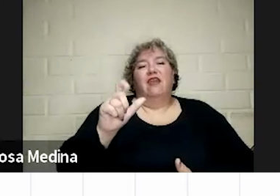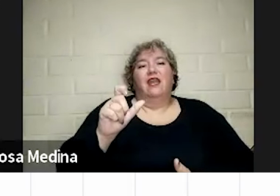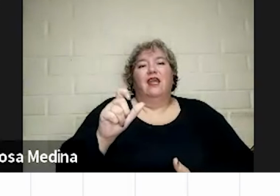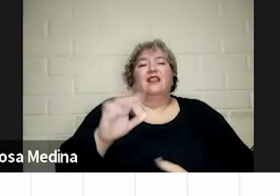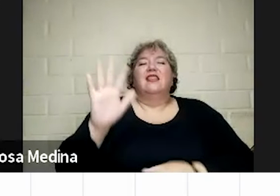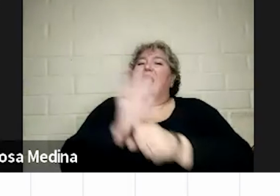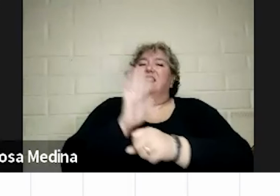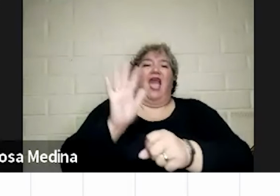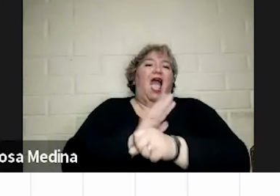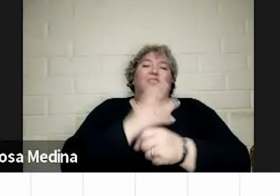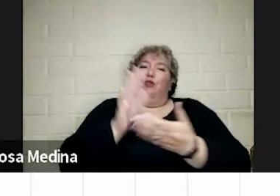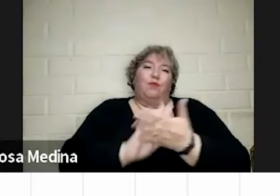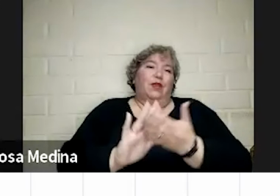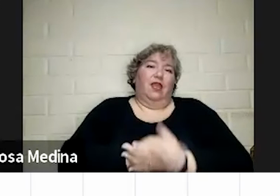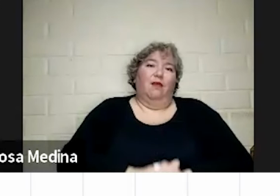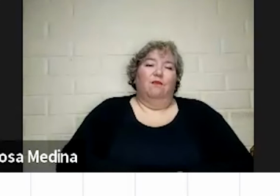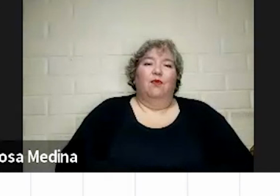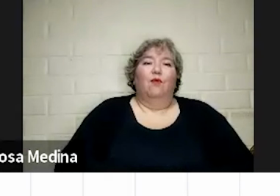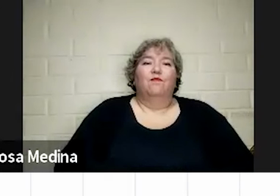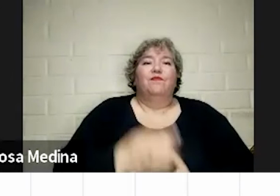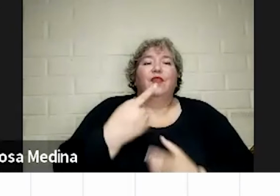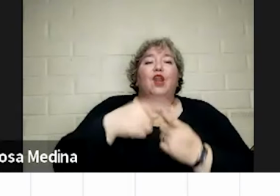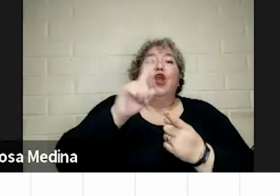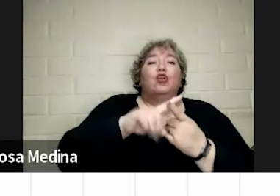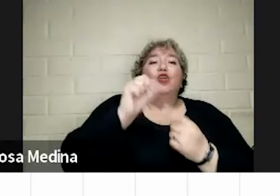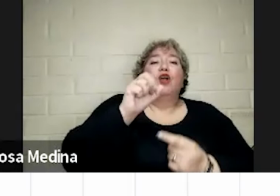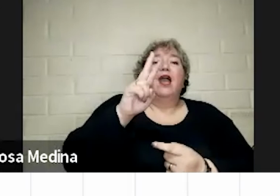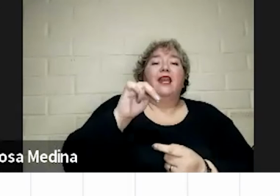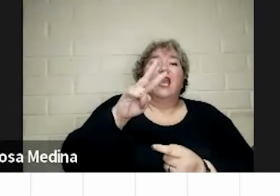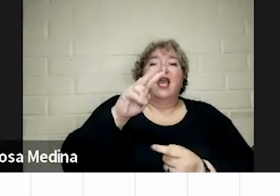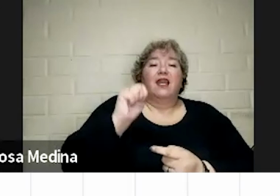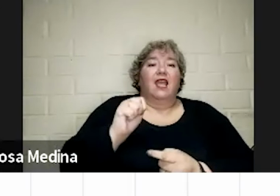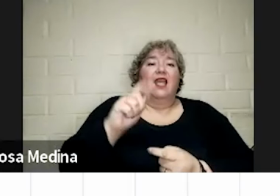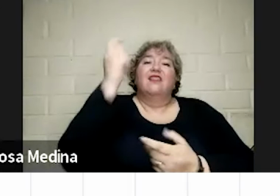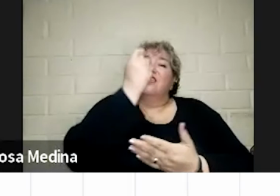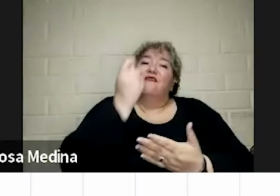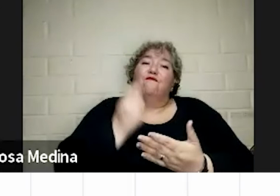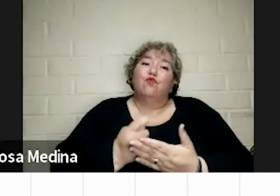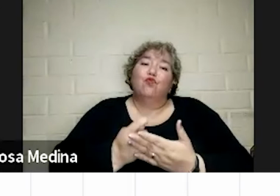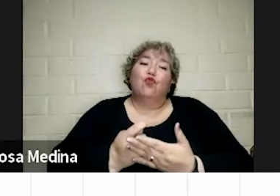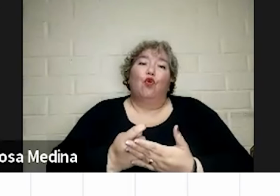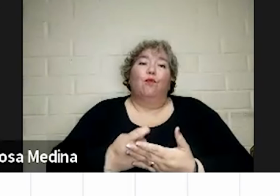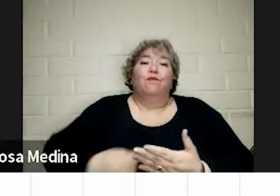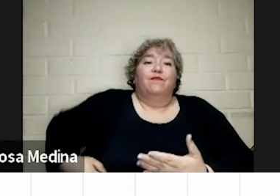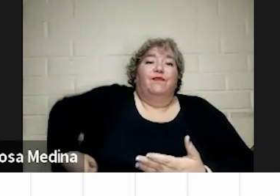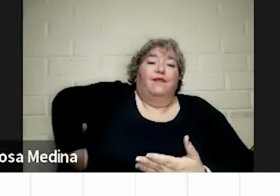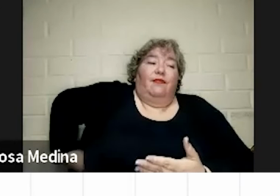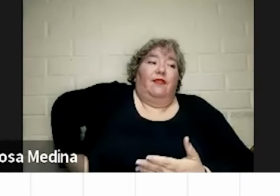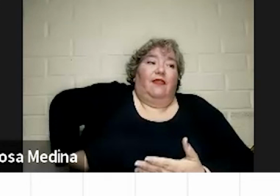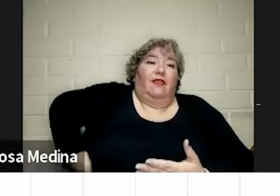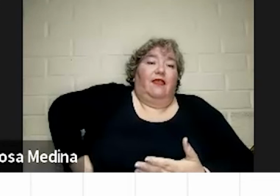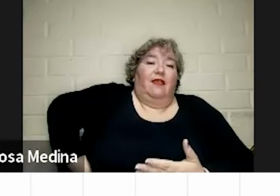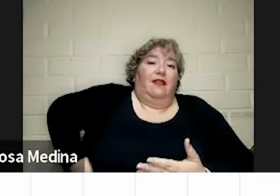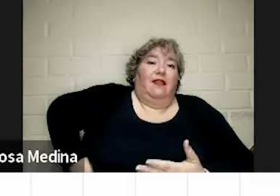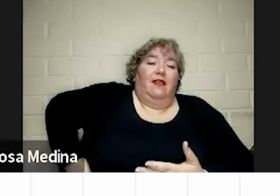teatro, de Dramatic Play. La niña Ariana eligió una de dibujo, que era va a dibujar un arco iris. Lo divertido